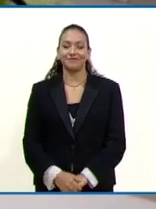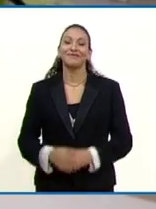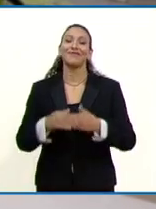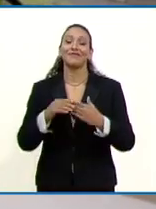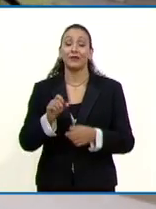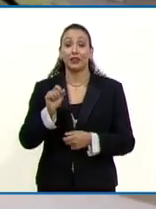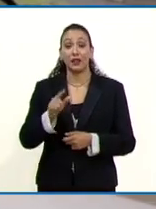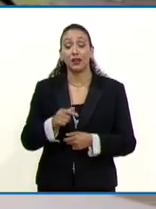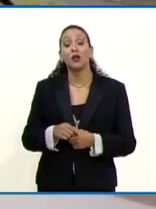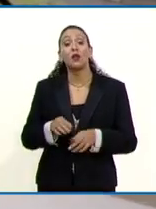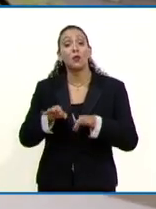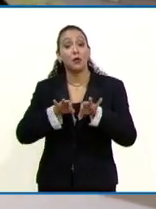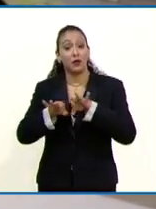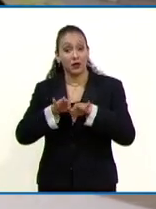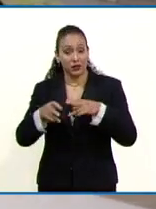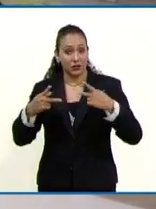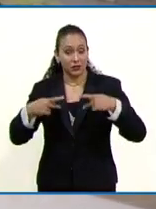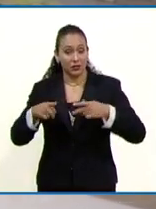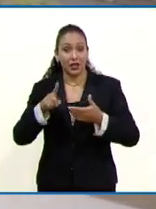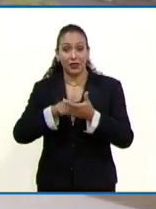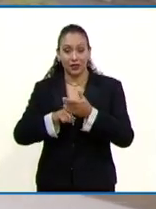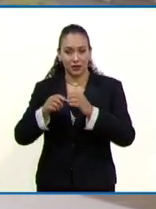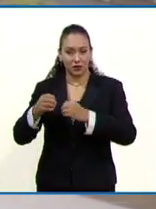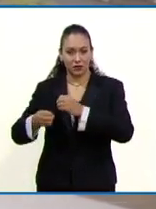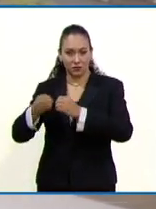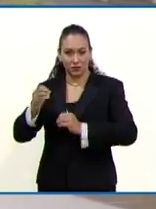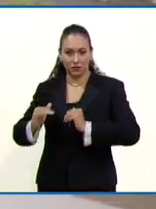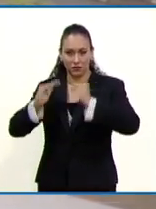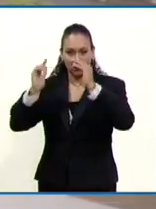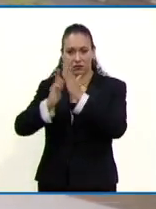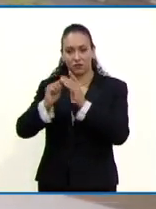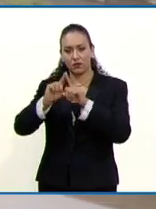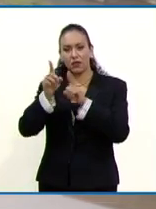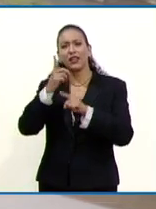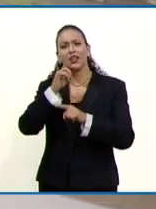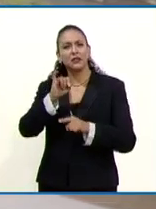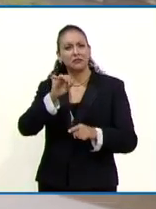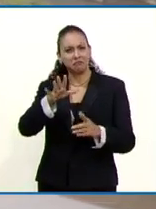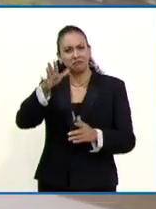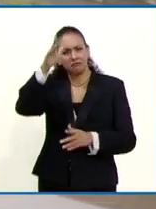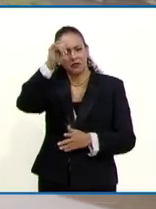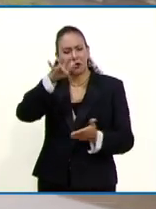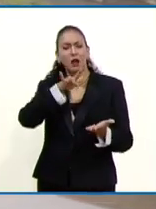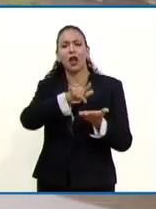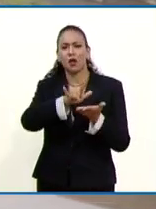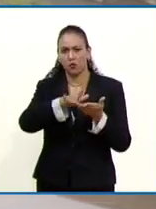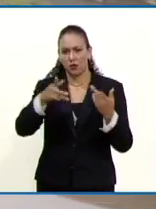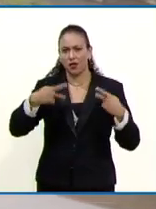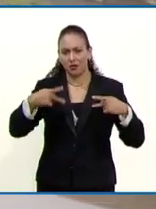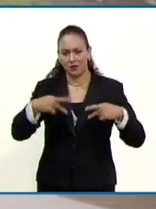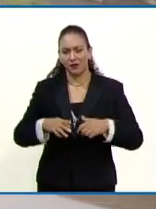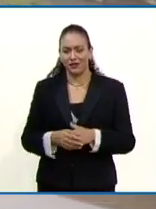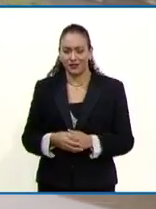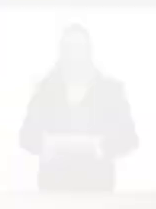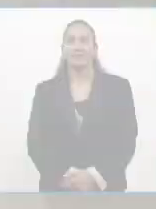Asimismo, las y los trabajadores de la Suprema Corte manifestaron su apoyo al paro de labores en el Poder Judicial de la